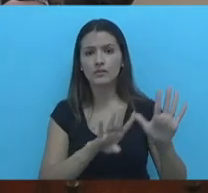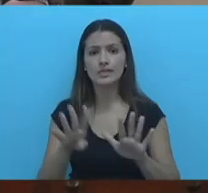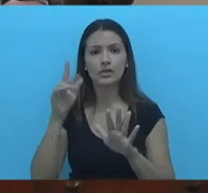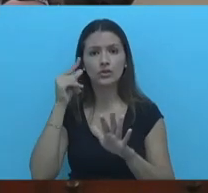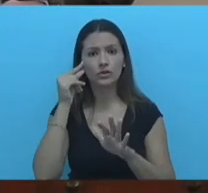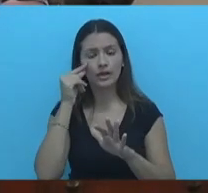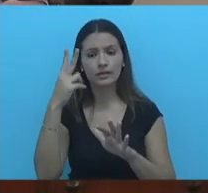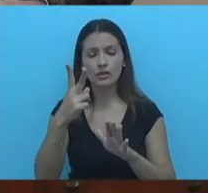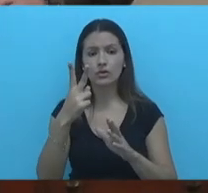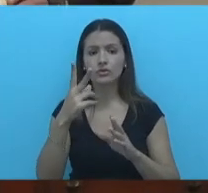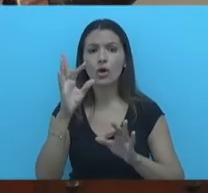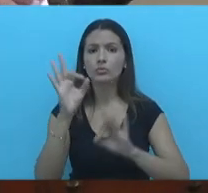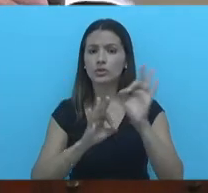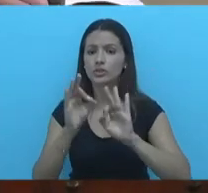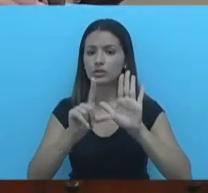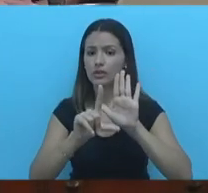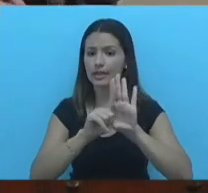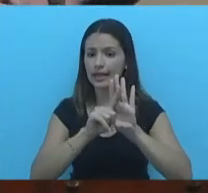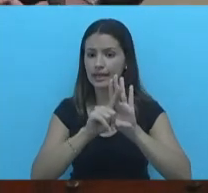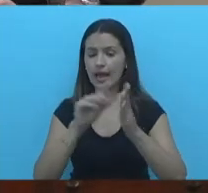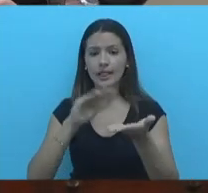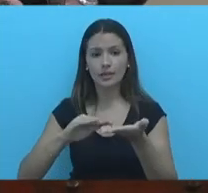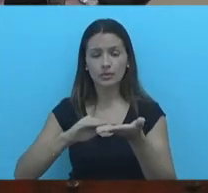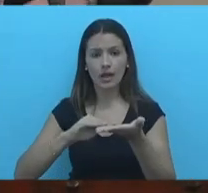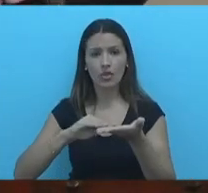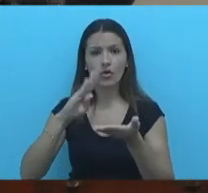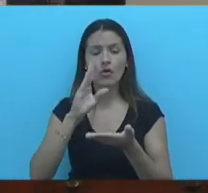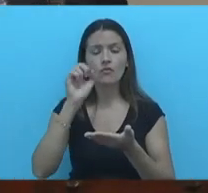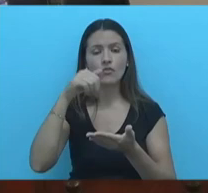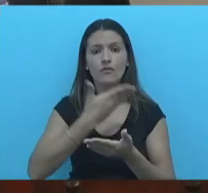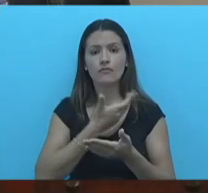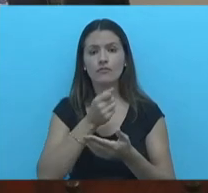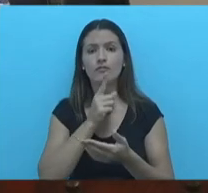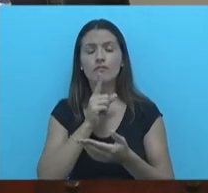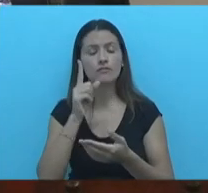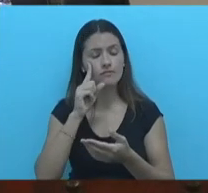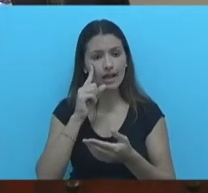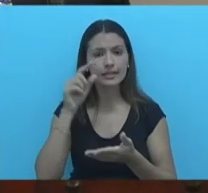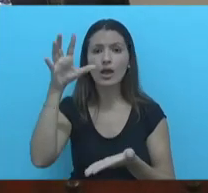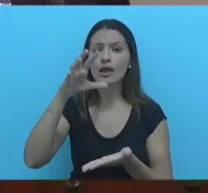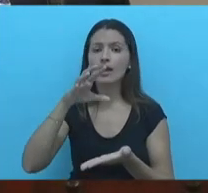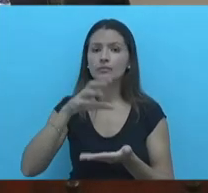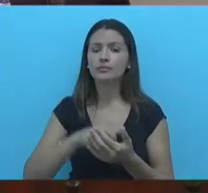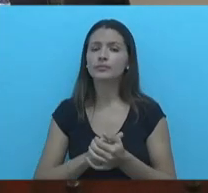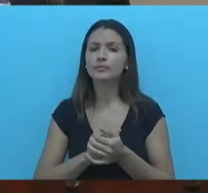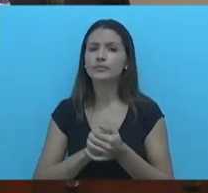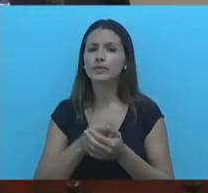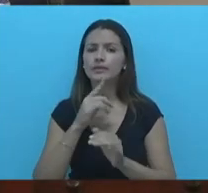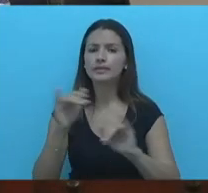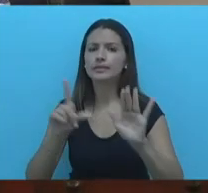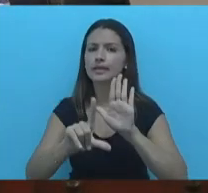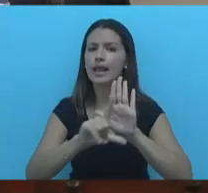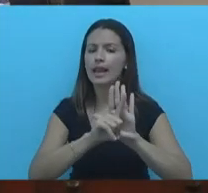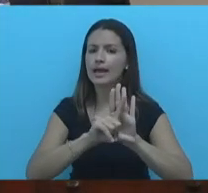33.932, proyecto de ley del diputado Antonio Bonfatti, por el cual la legislatura de la provincia de Santa Fe sanciona con fuerza de ley,